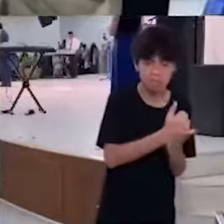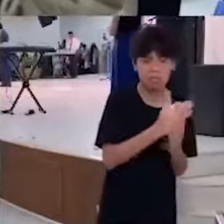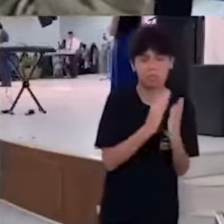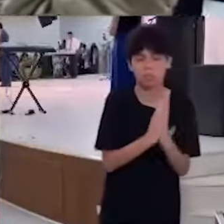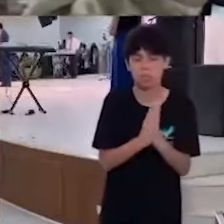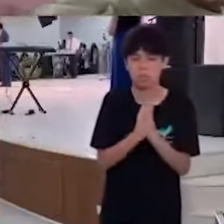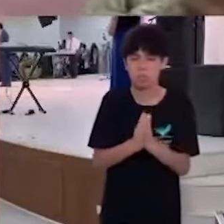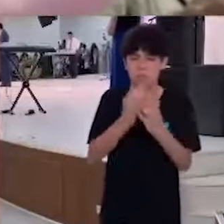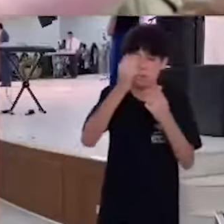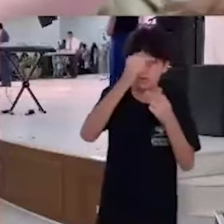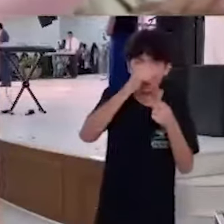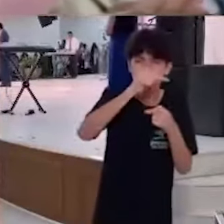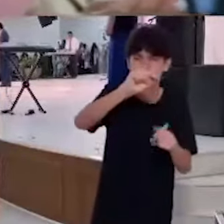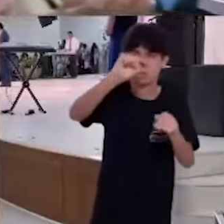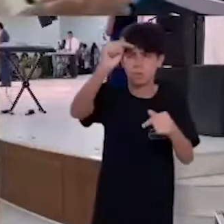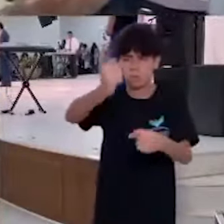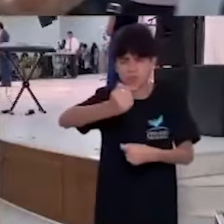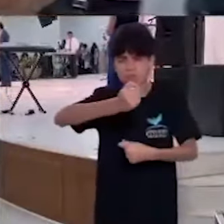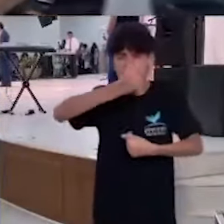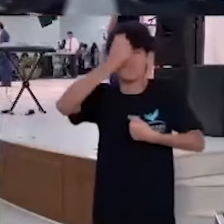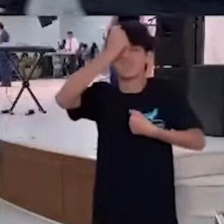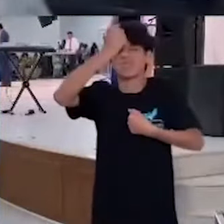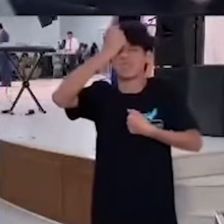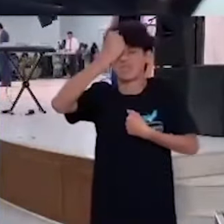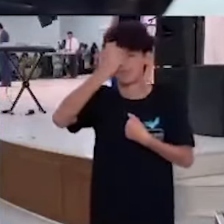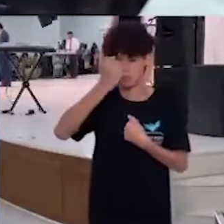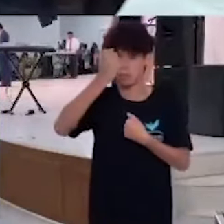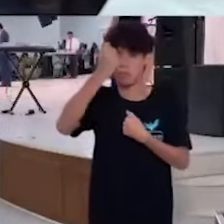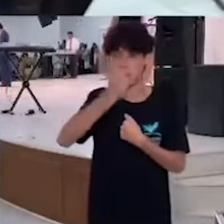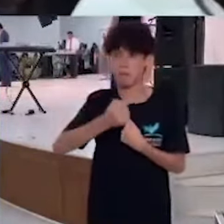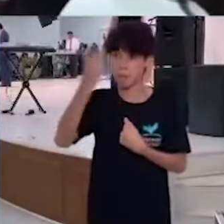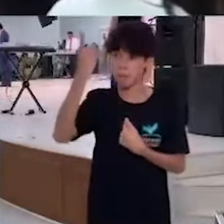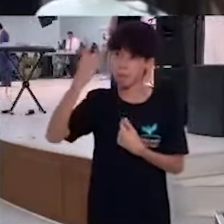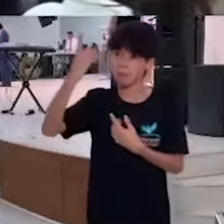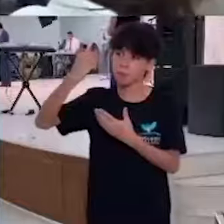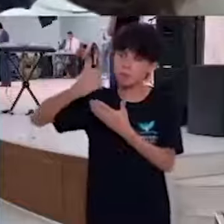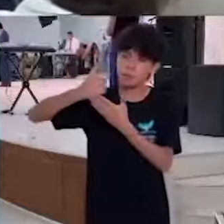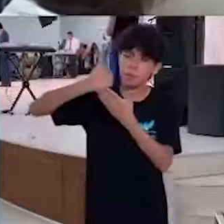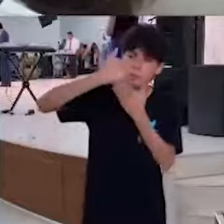Redargúyeles de pecado, Señor, y que tu Espíritu Santo,